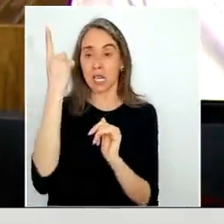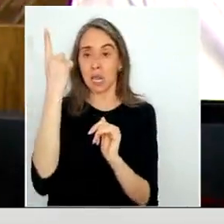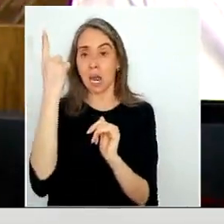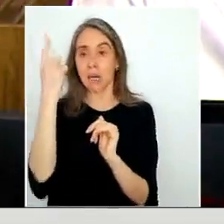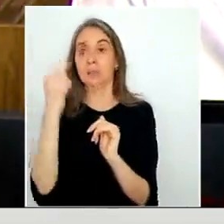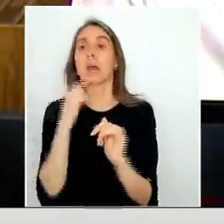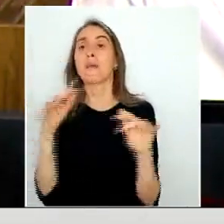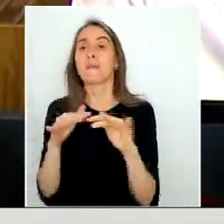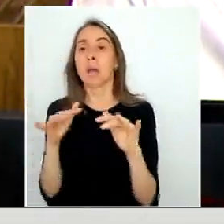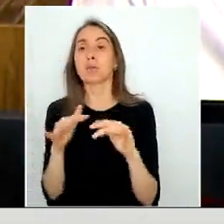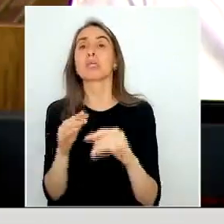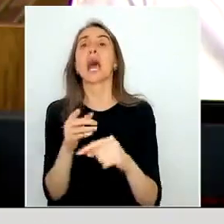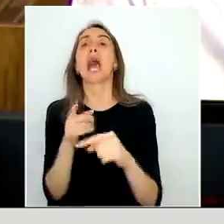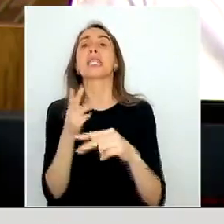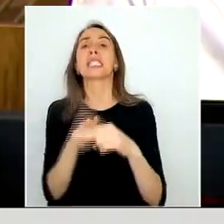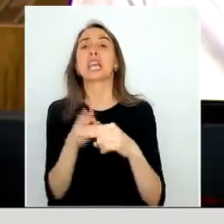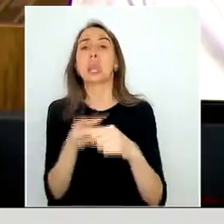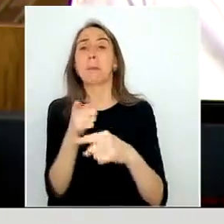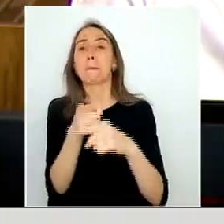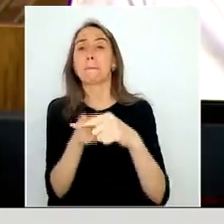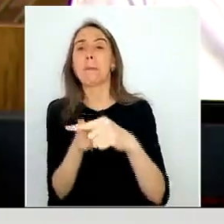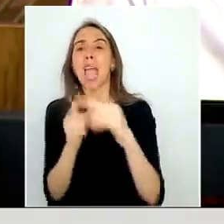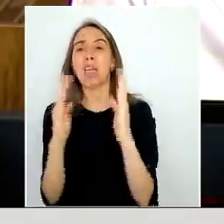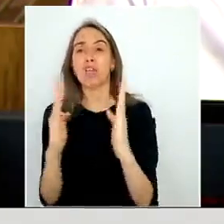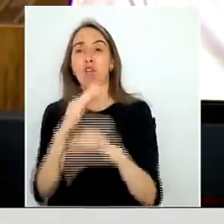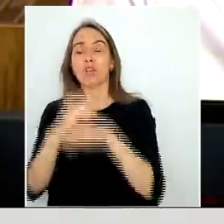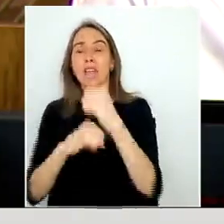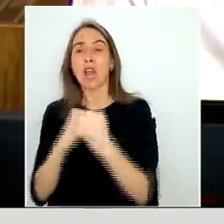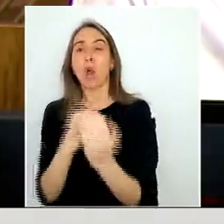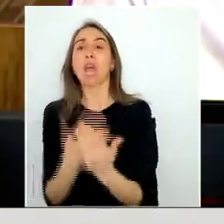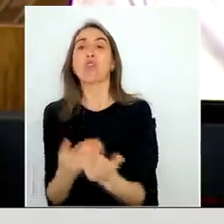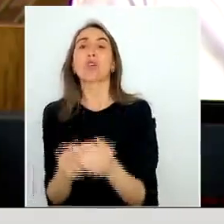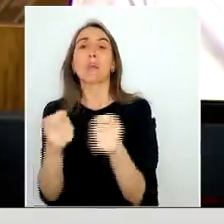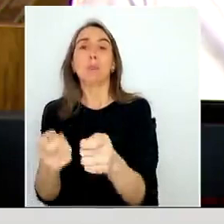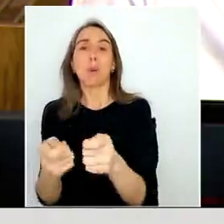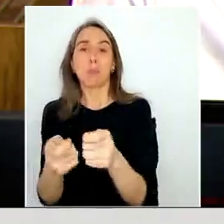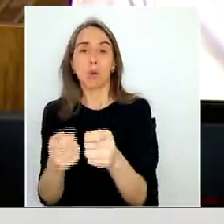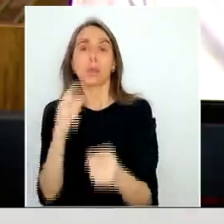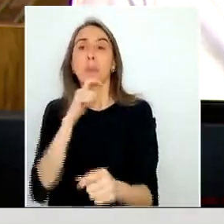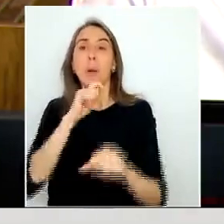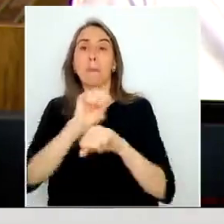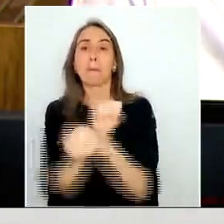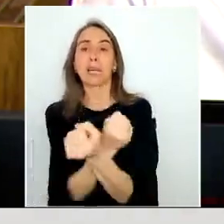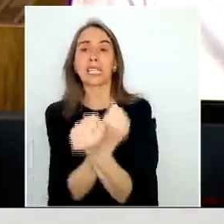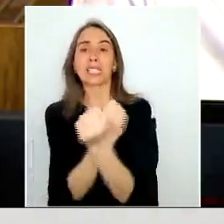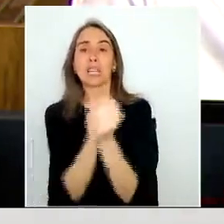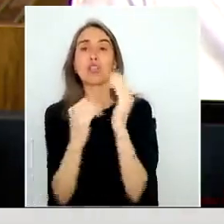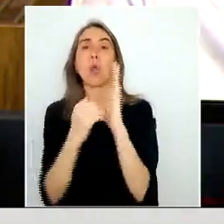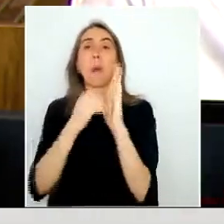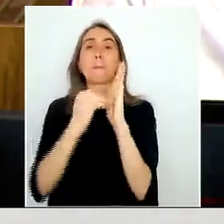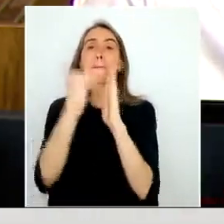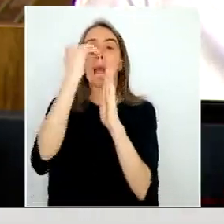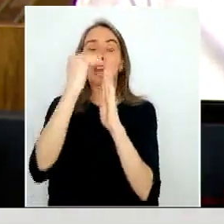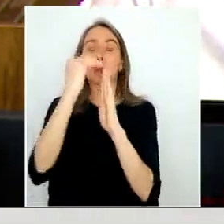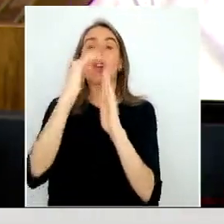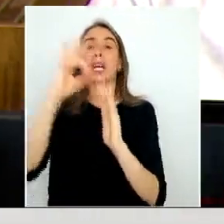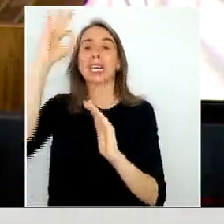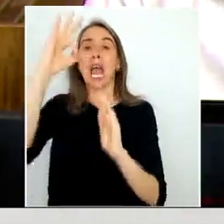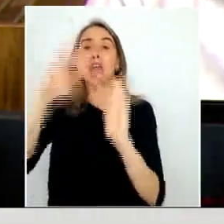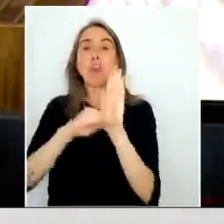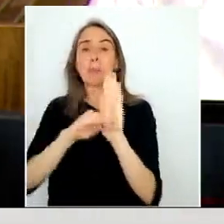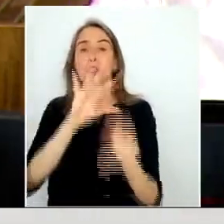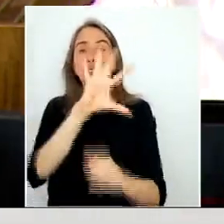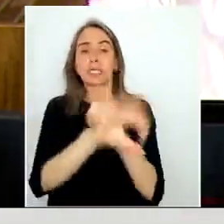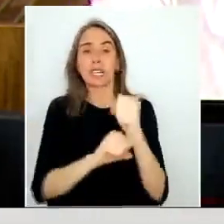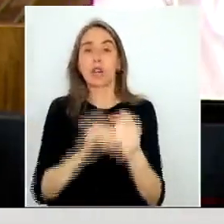media de esa condena propuesta por ejemplo presidio mayor en su grado mínimo de 5 a 10 años que el tribunal